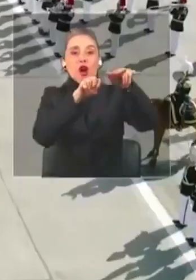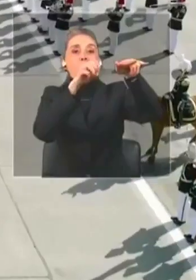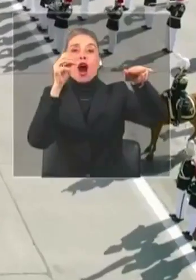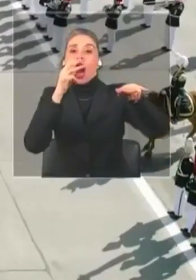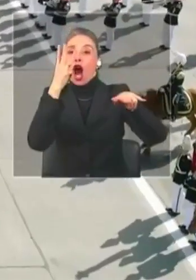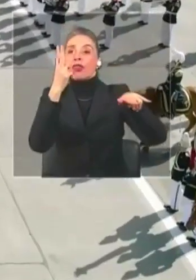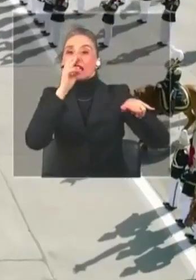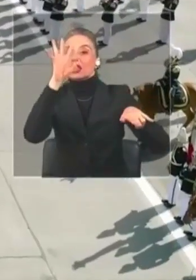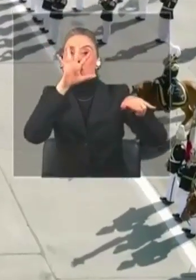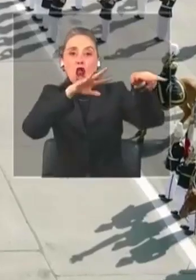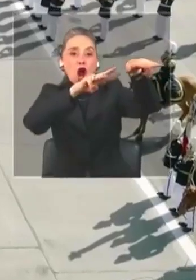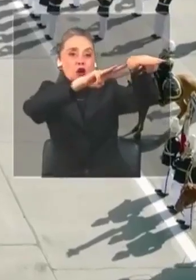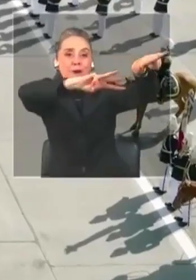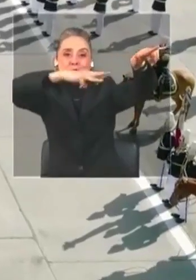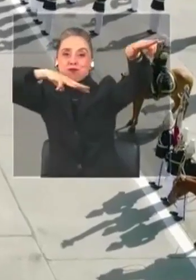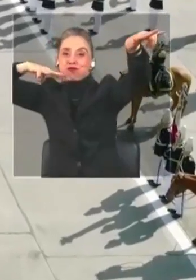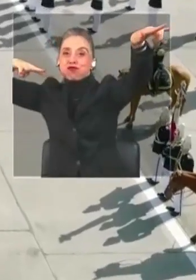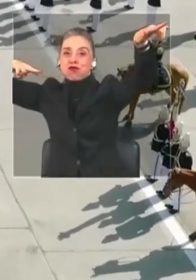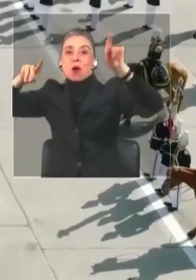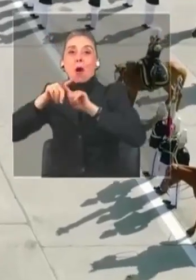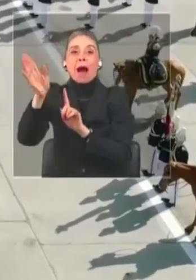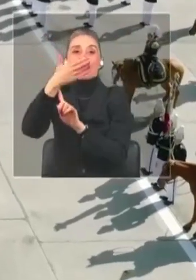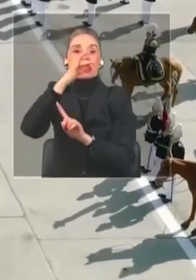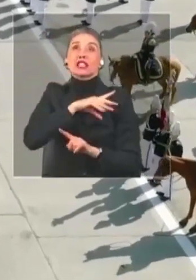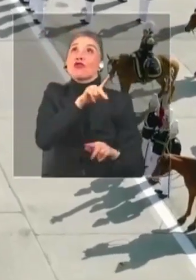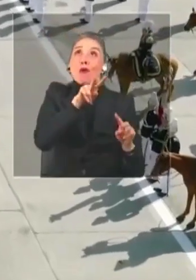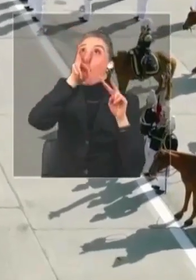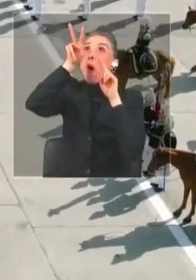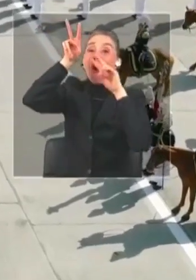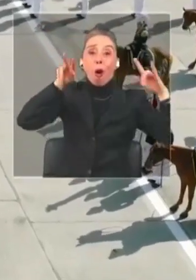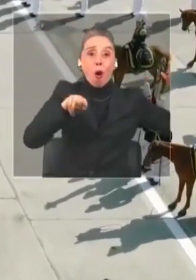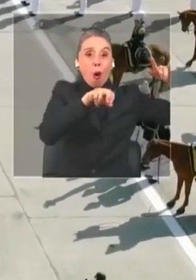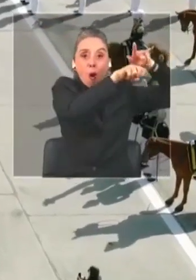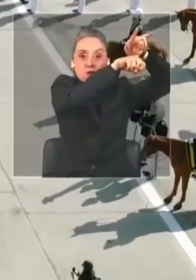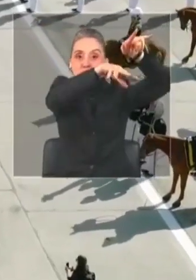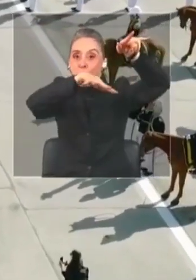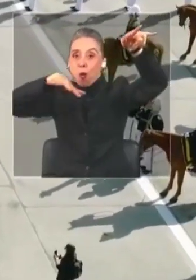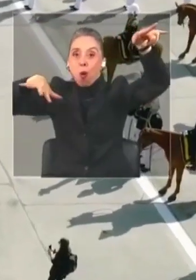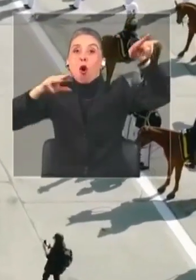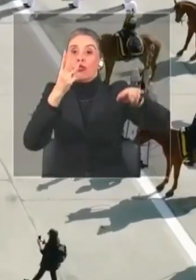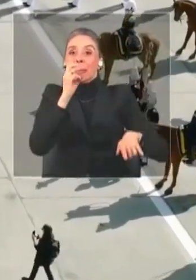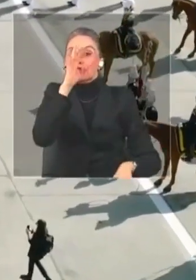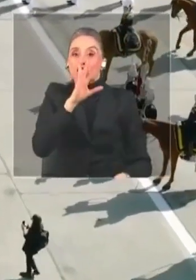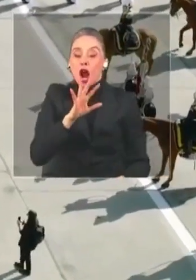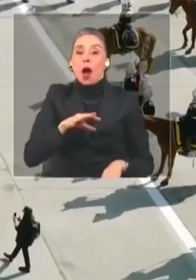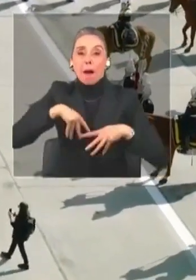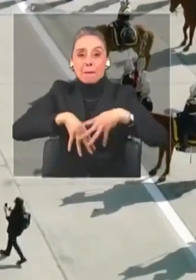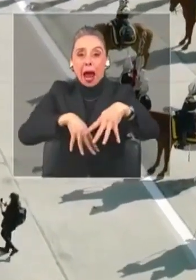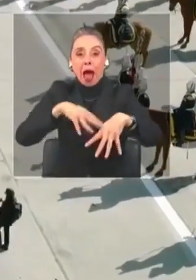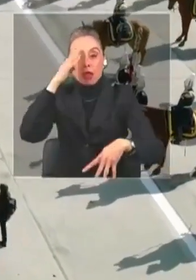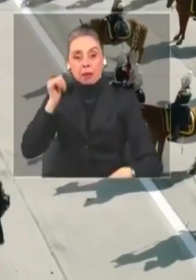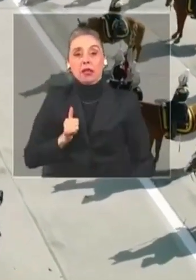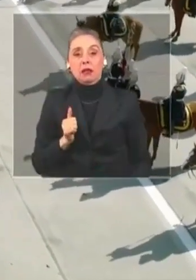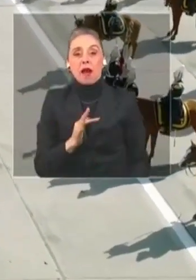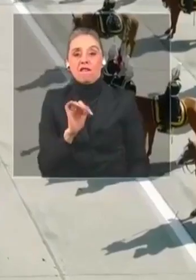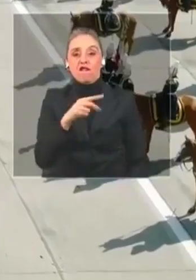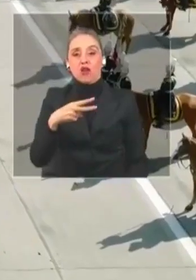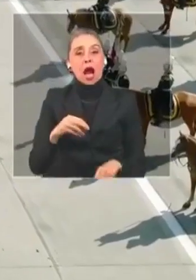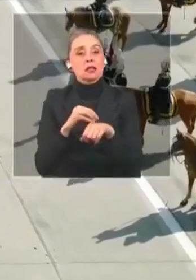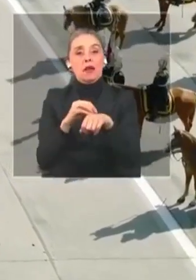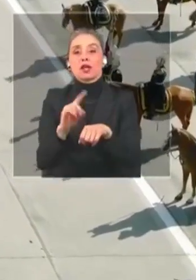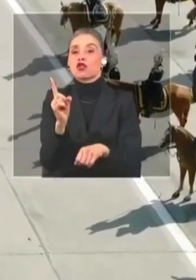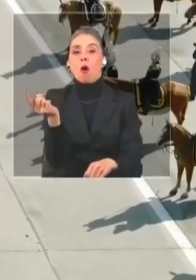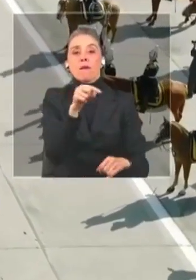de los halcones siempre daba, engalanaba de alguna manera los cielos en las paradas militares, pero ahora ha anunciado la Fuerza Aérea que no van a